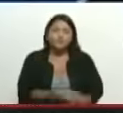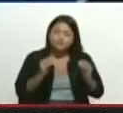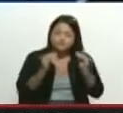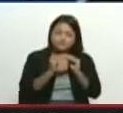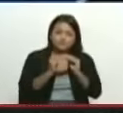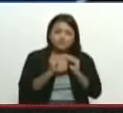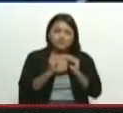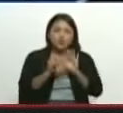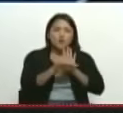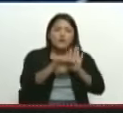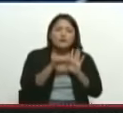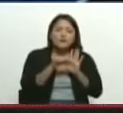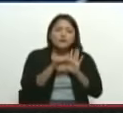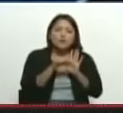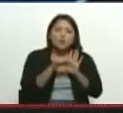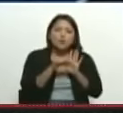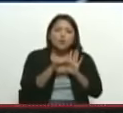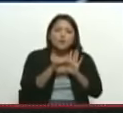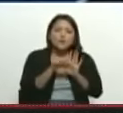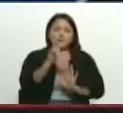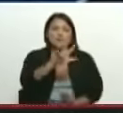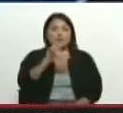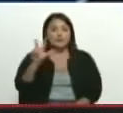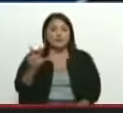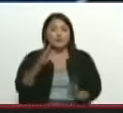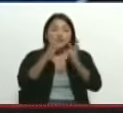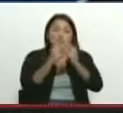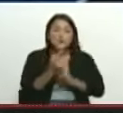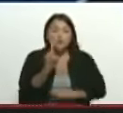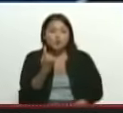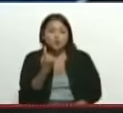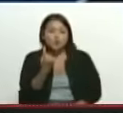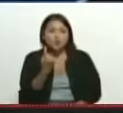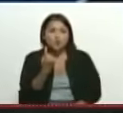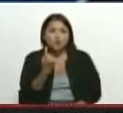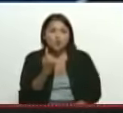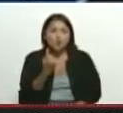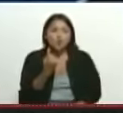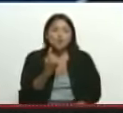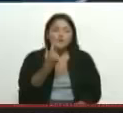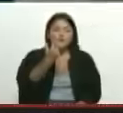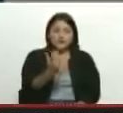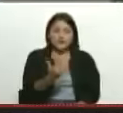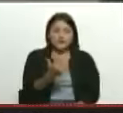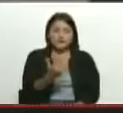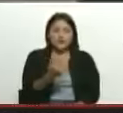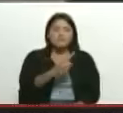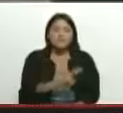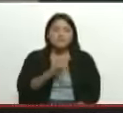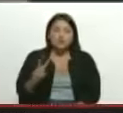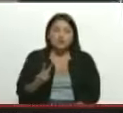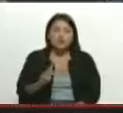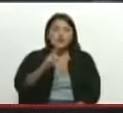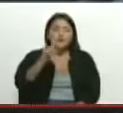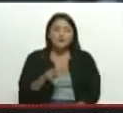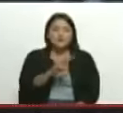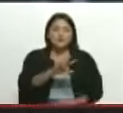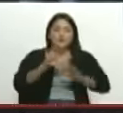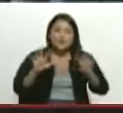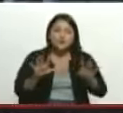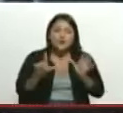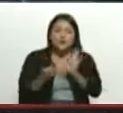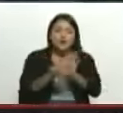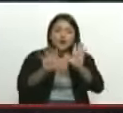concordancia con el artículo 33, numeral 1, 3, 22 y 29 de la Ley